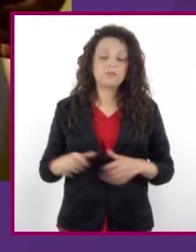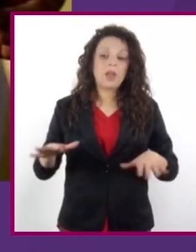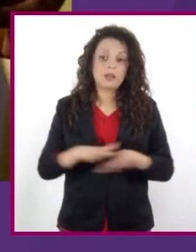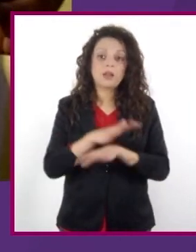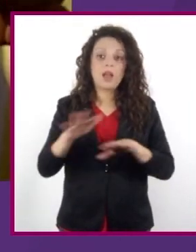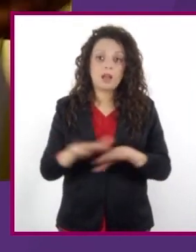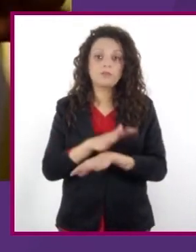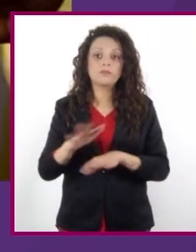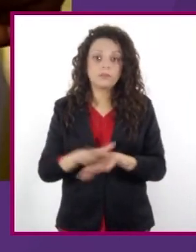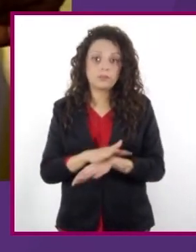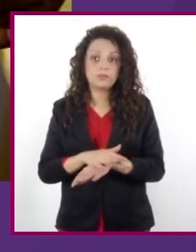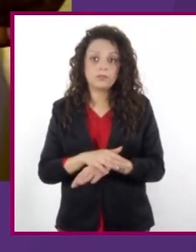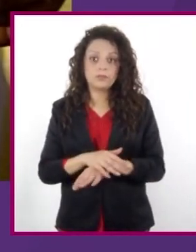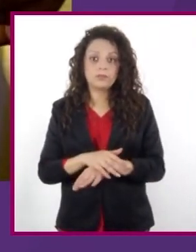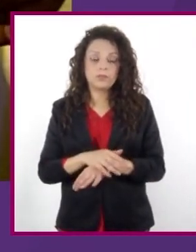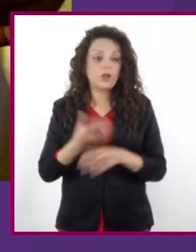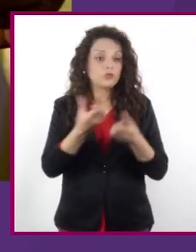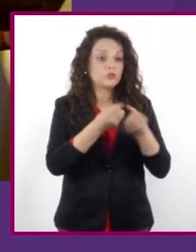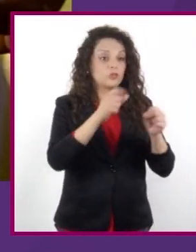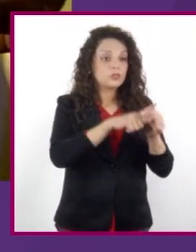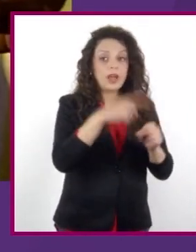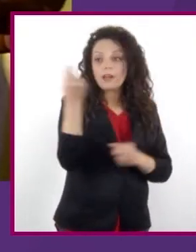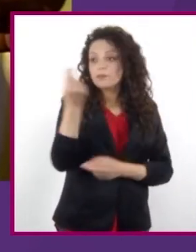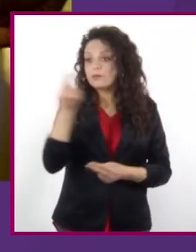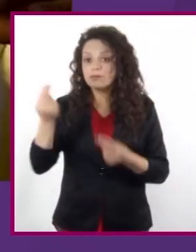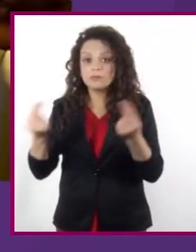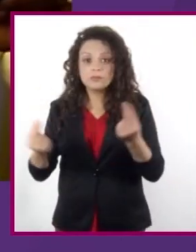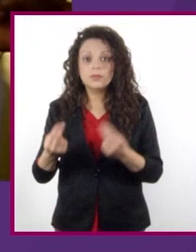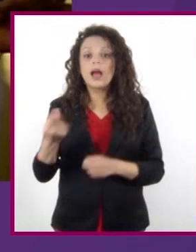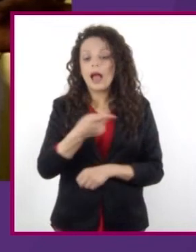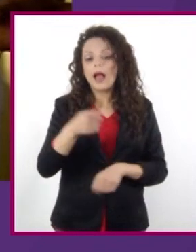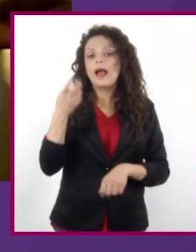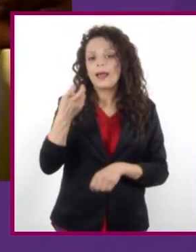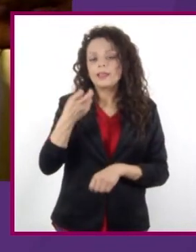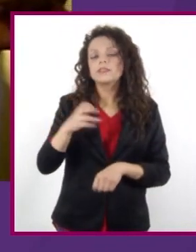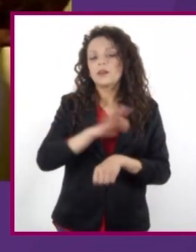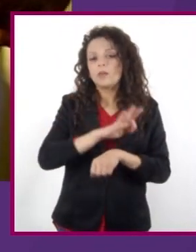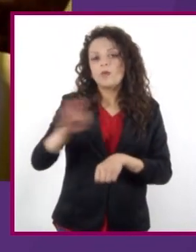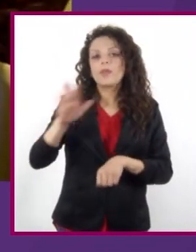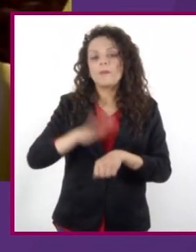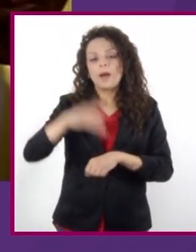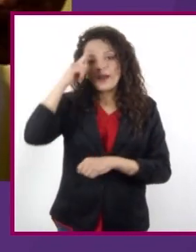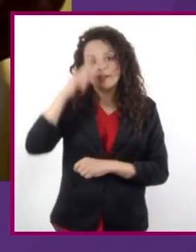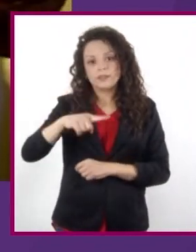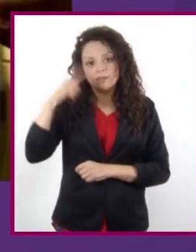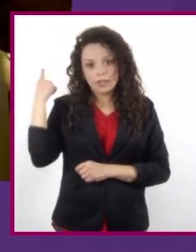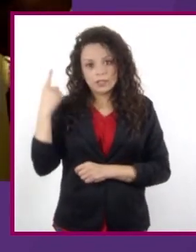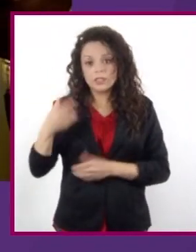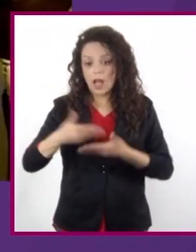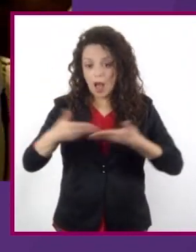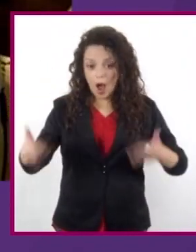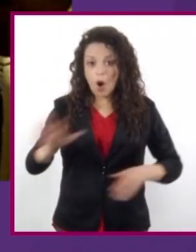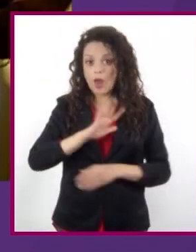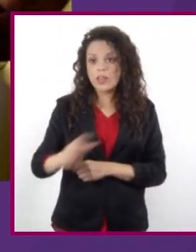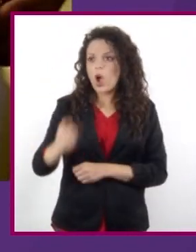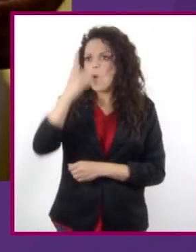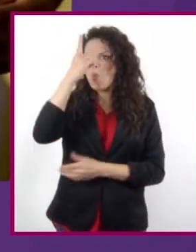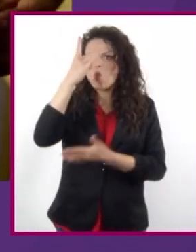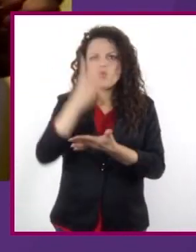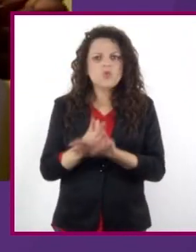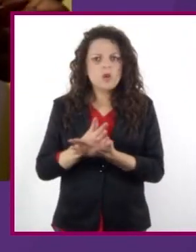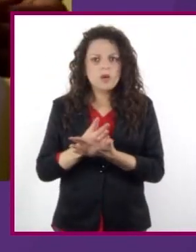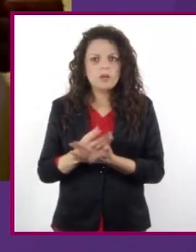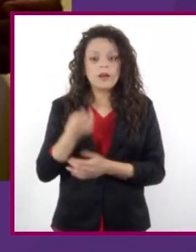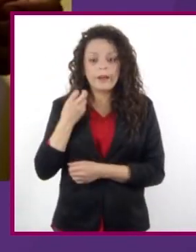necesidades sociales, volviéndose más simples para su uso. Actualmente, con un conector universal, se realiza la conexión